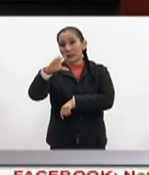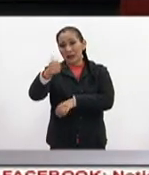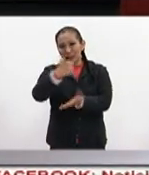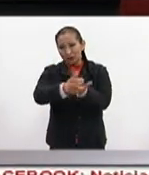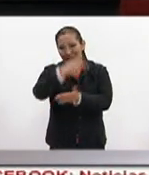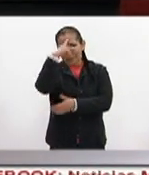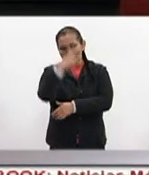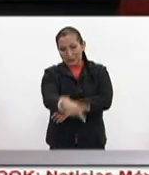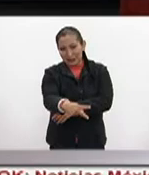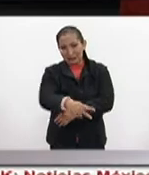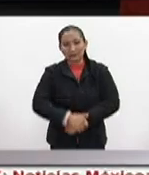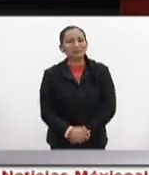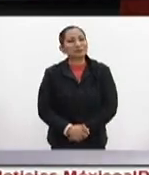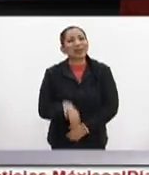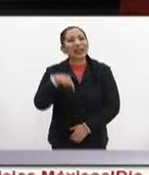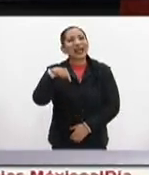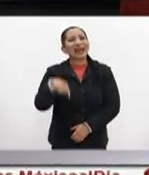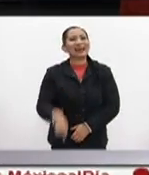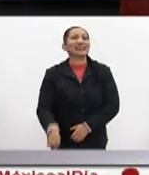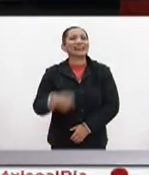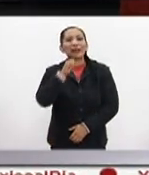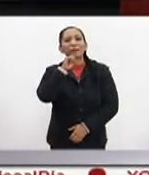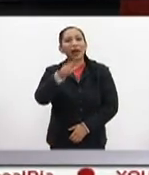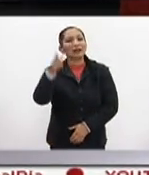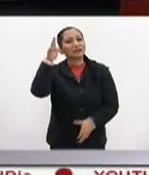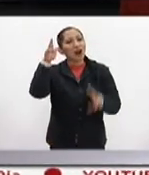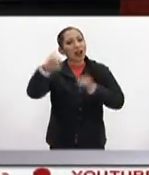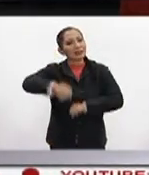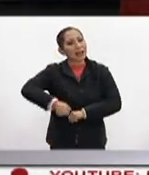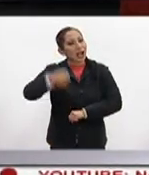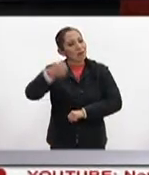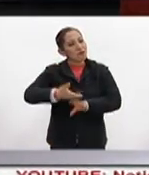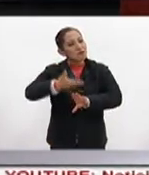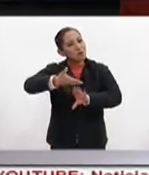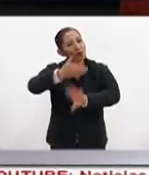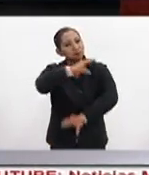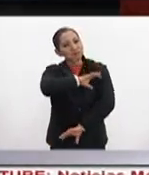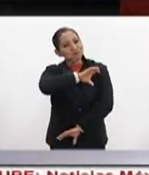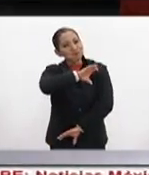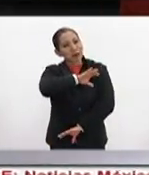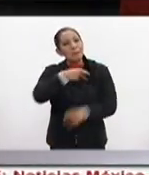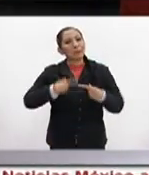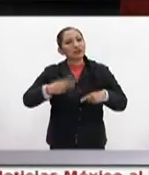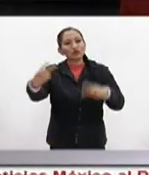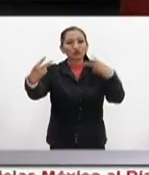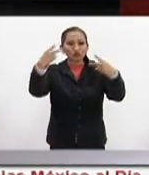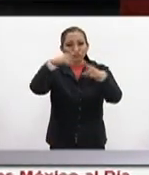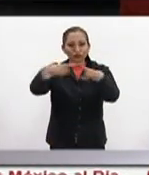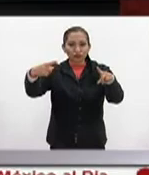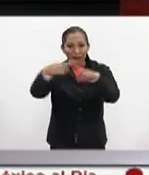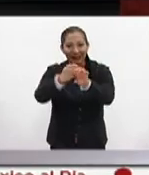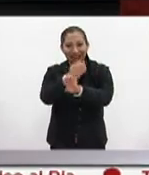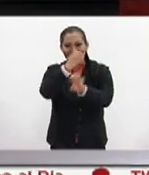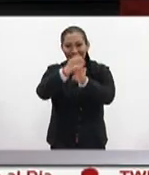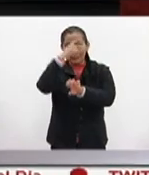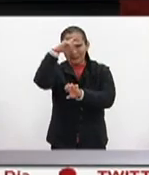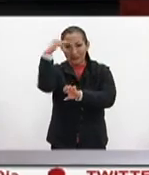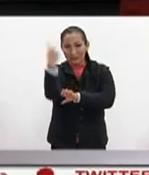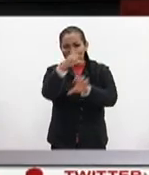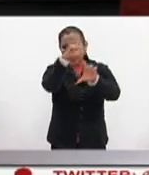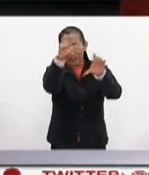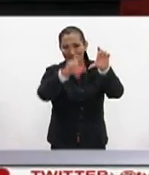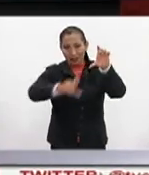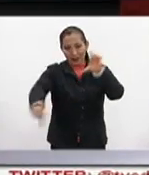en la capital del país. Desde aquí, como siempre, un saludo muy, pero muy afectuoso a quienes nos están viendo en el interior de la